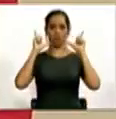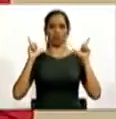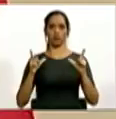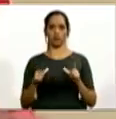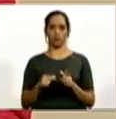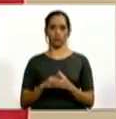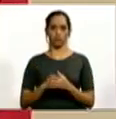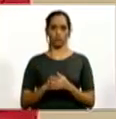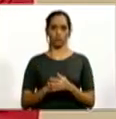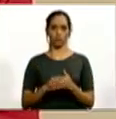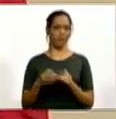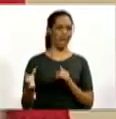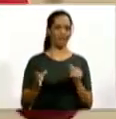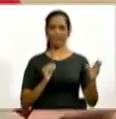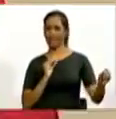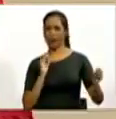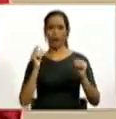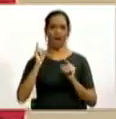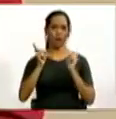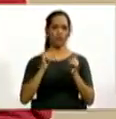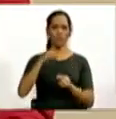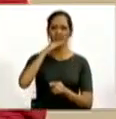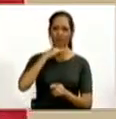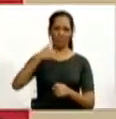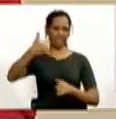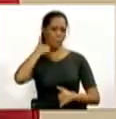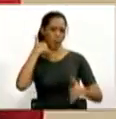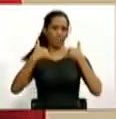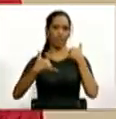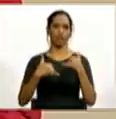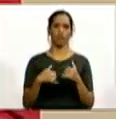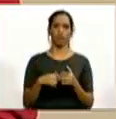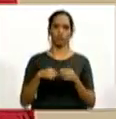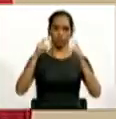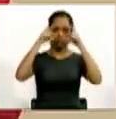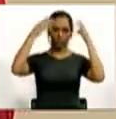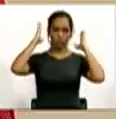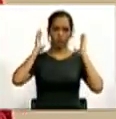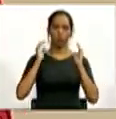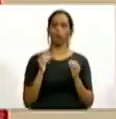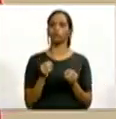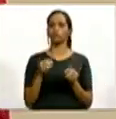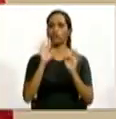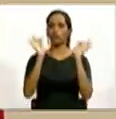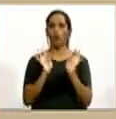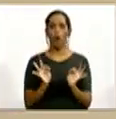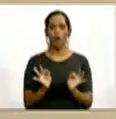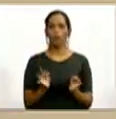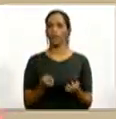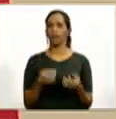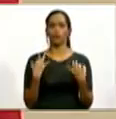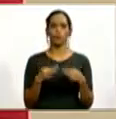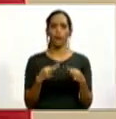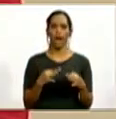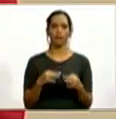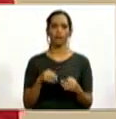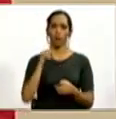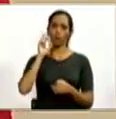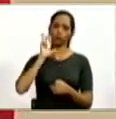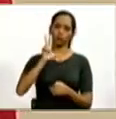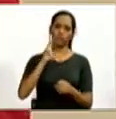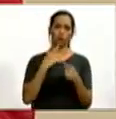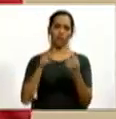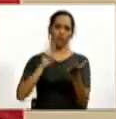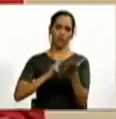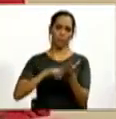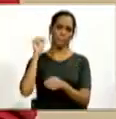Hubo esto, lo otro, uno se molestó, el otro llamó, ¿qué tal? Pérez Pirela, con su estilo bien particular, dijo sus 3 cosas en cayendo y corriendo.